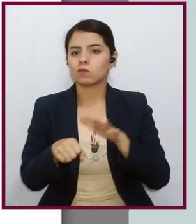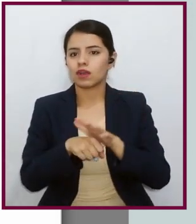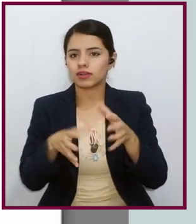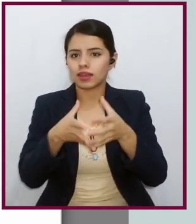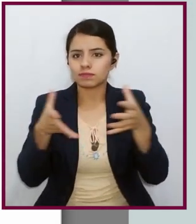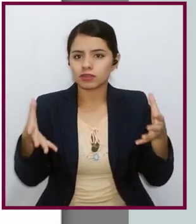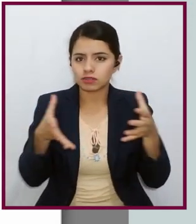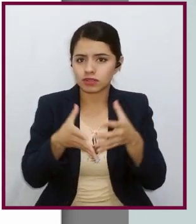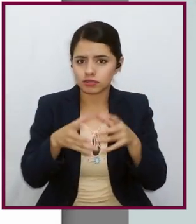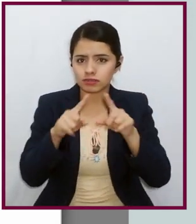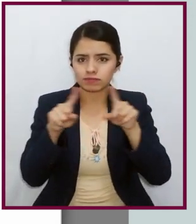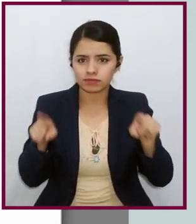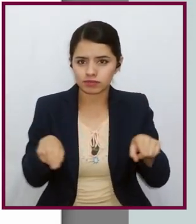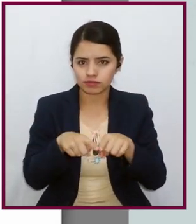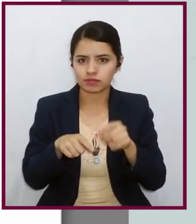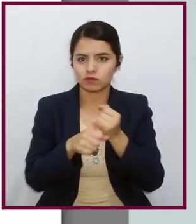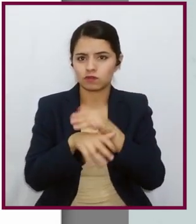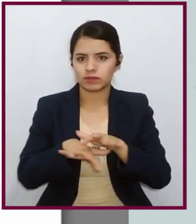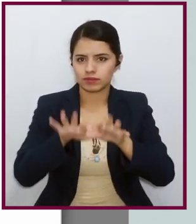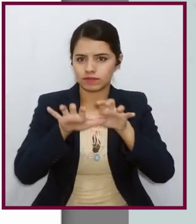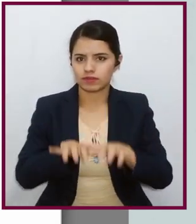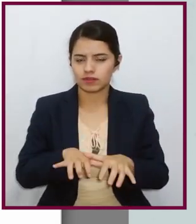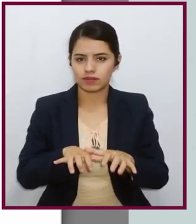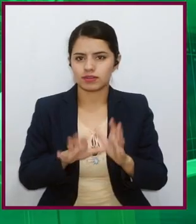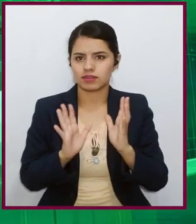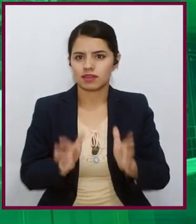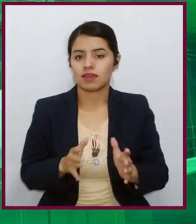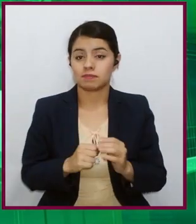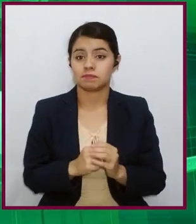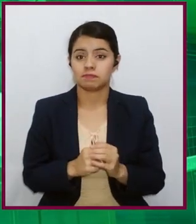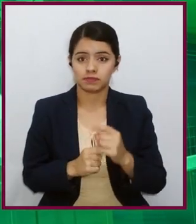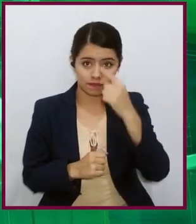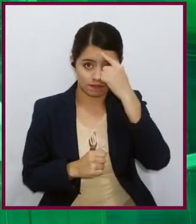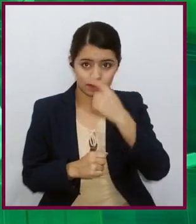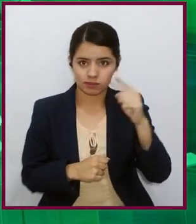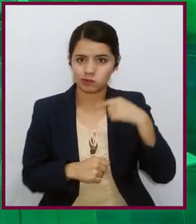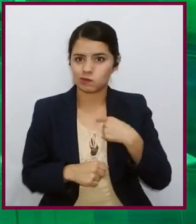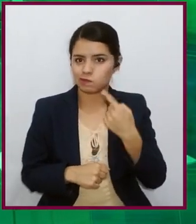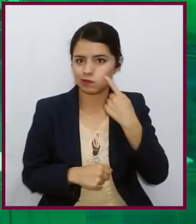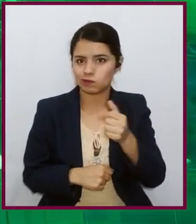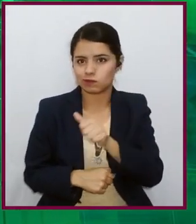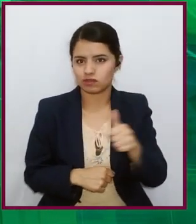y ordenamos la información. ¡Va que va! ¡Comencemos!